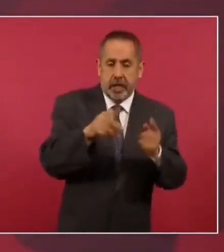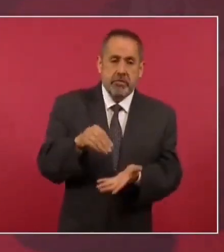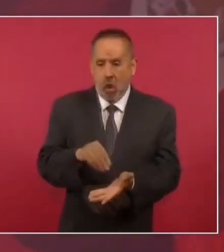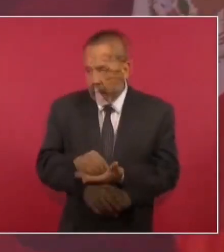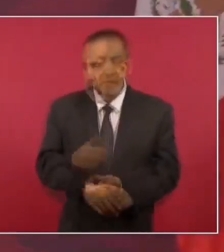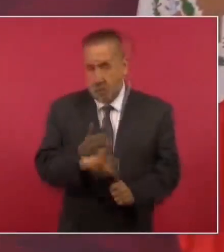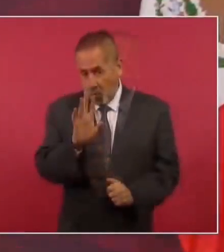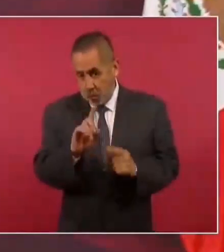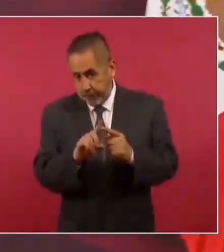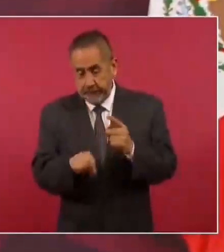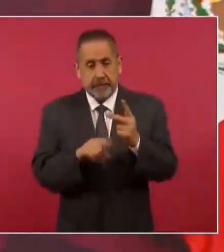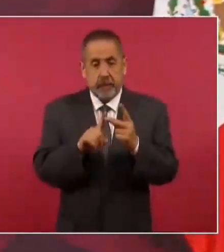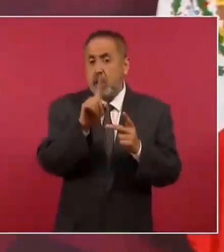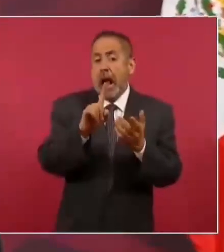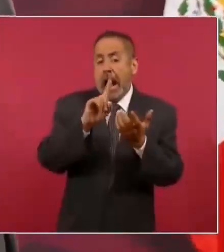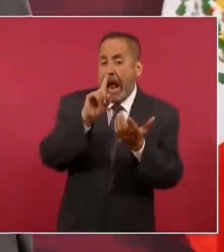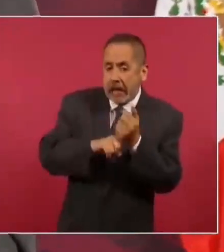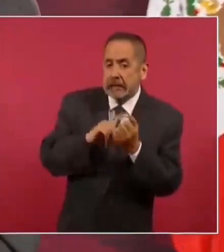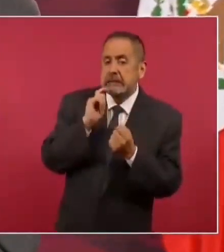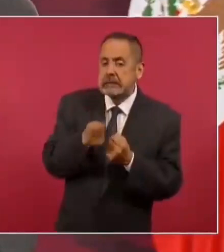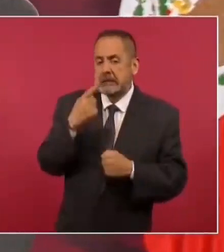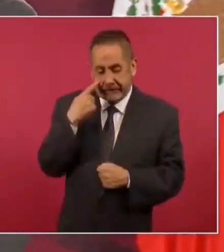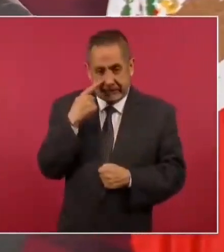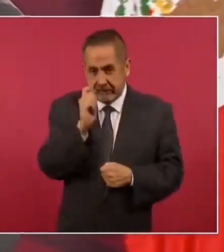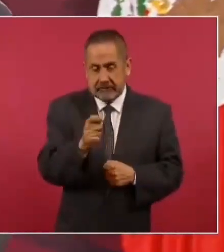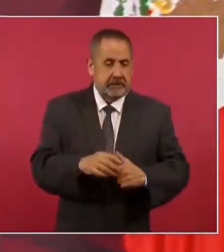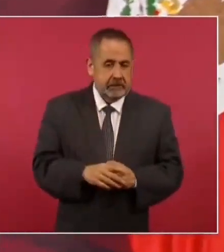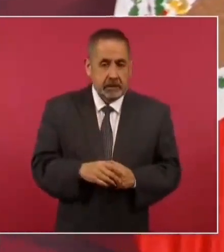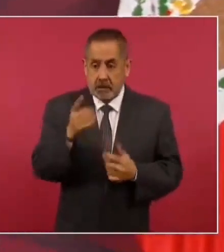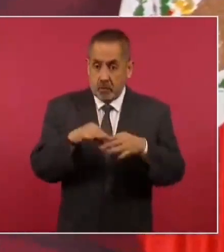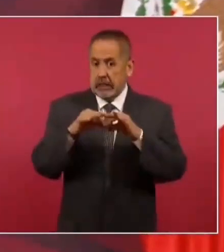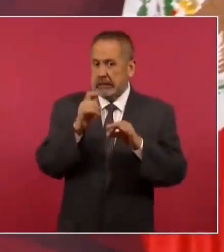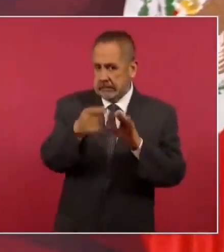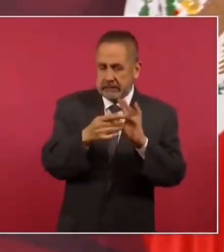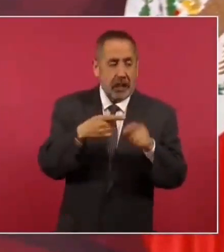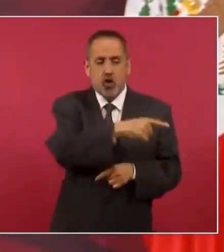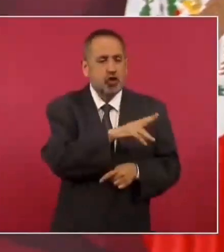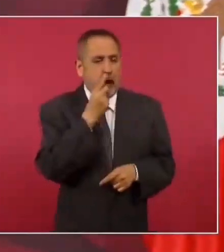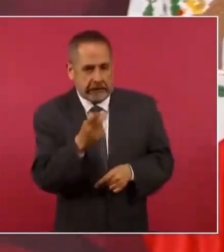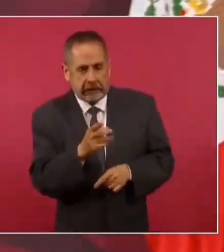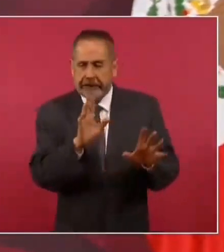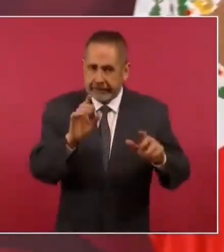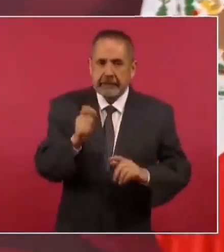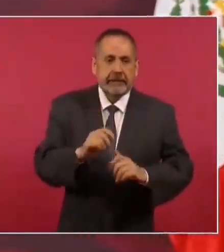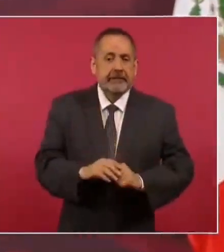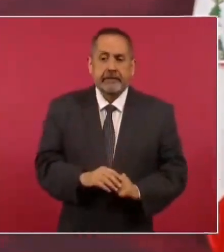país. Pero aquí el fondo del asunto es lo que se omite,